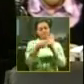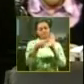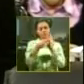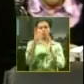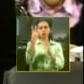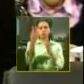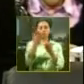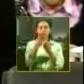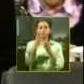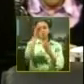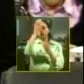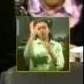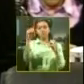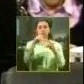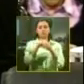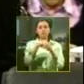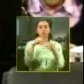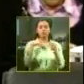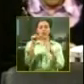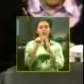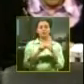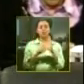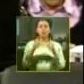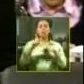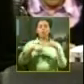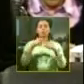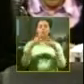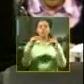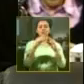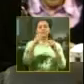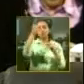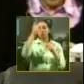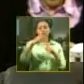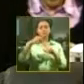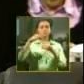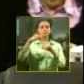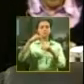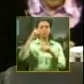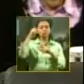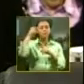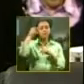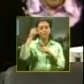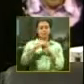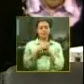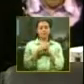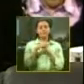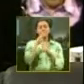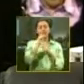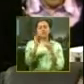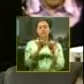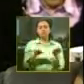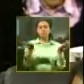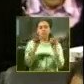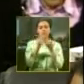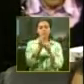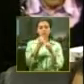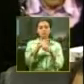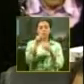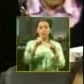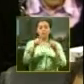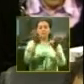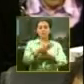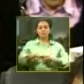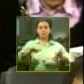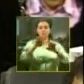conceptos dentro del articulado, justamente cuando se habla de los deberes primordiales del Estado. Y es que es importante hacer una